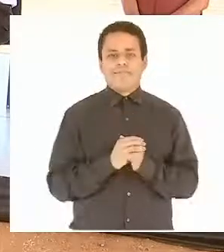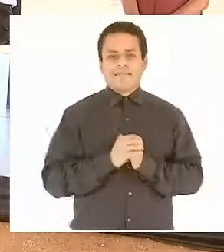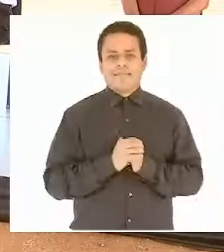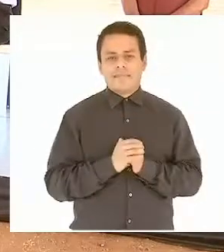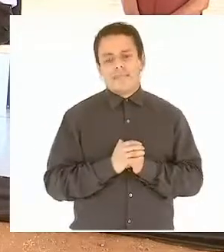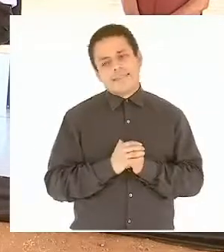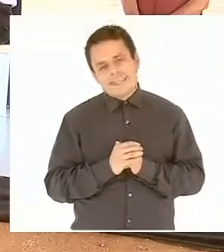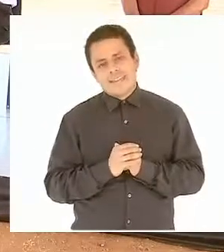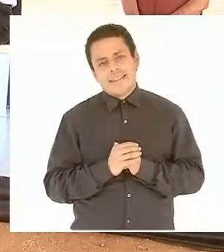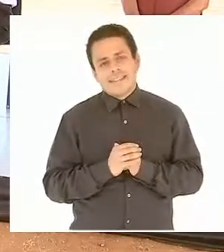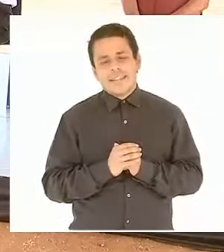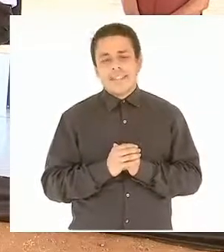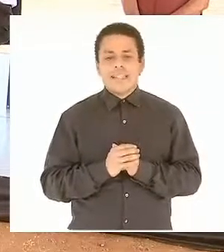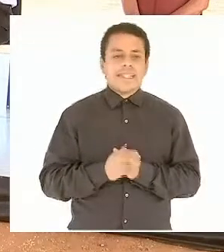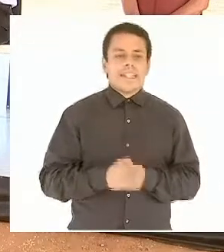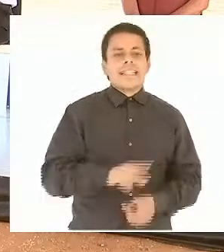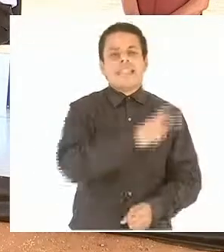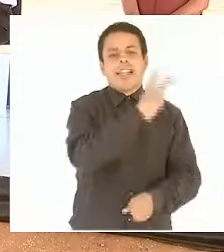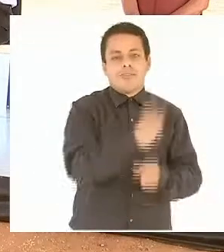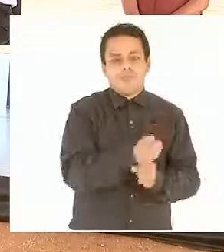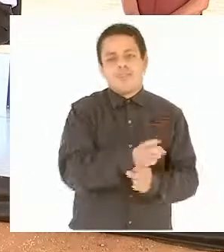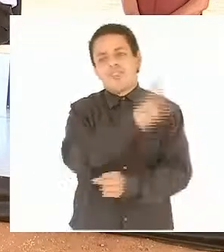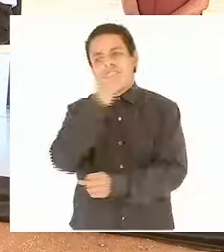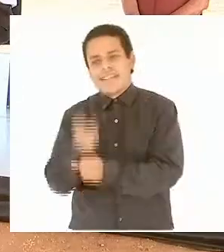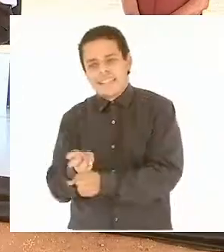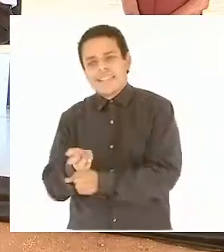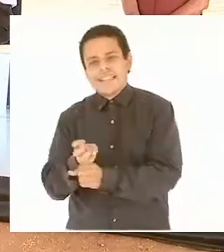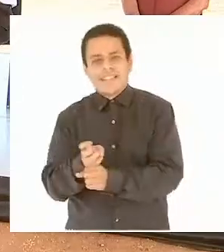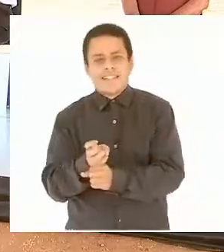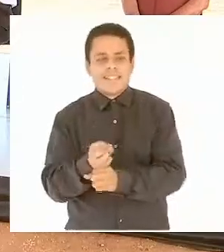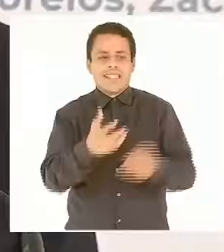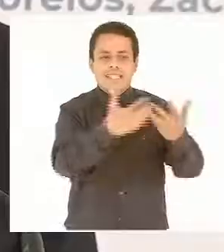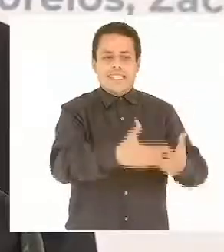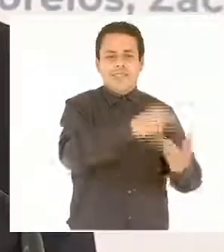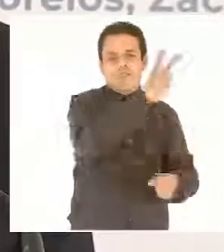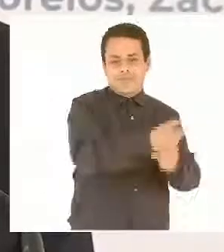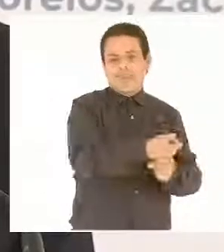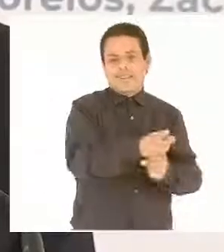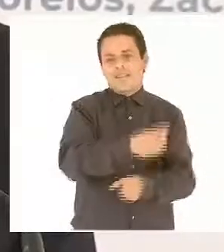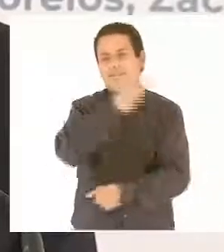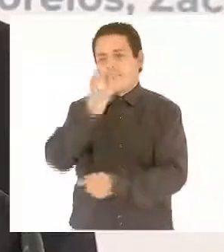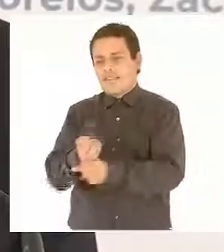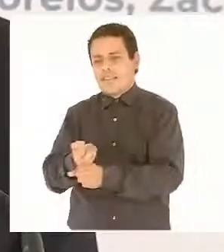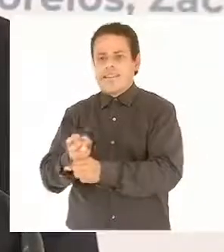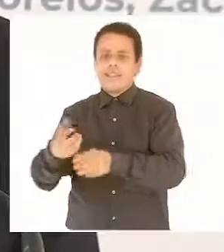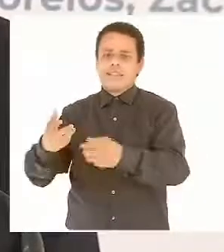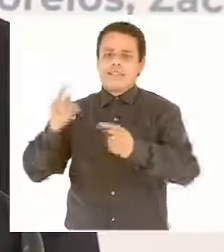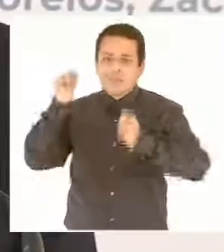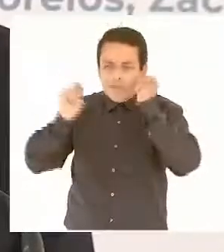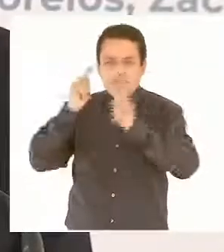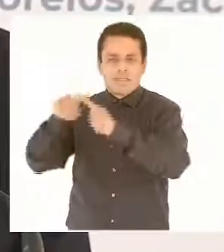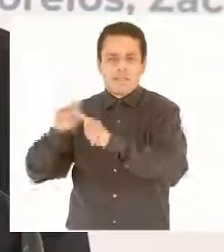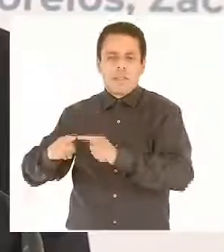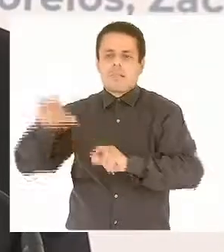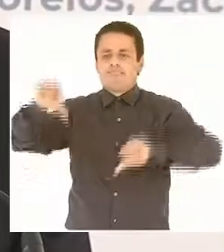mientras se desplomó la actividad industrial, comercial,